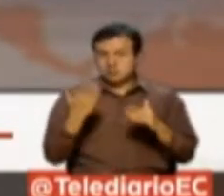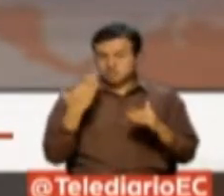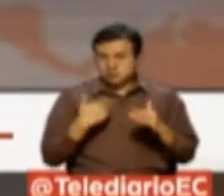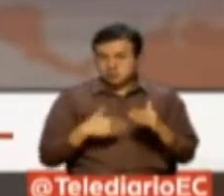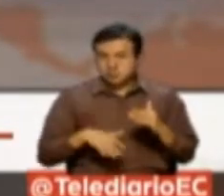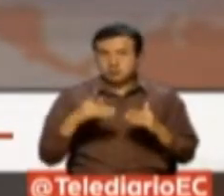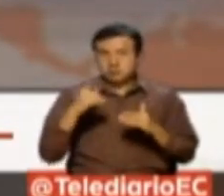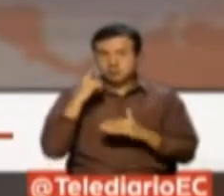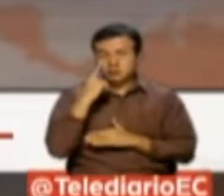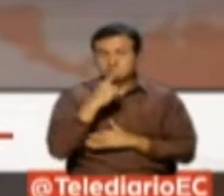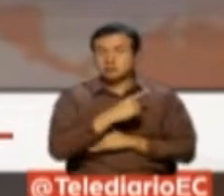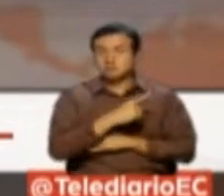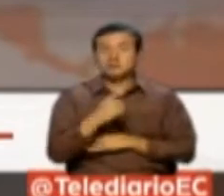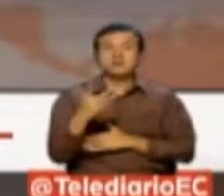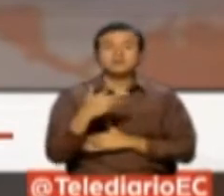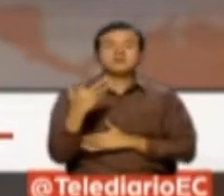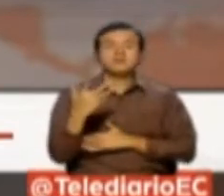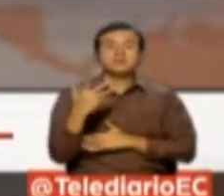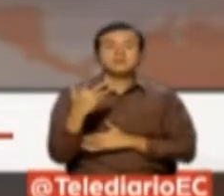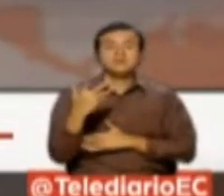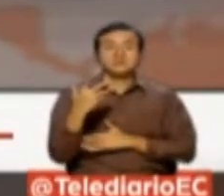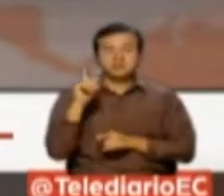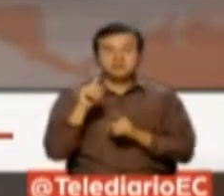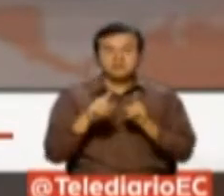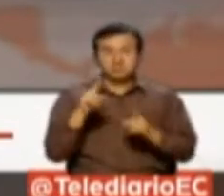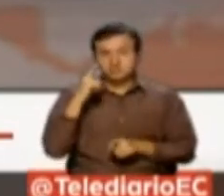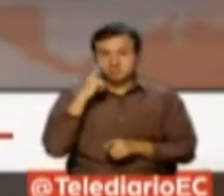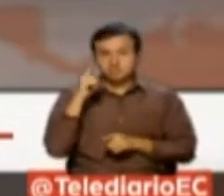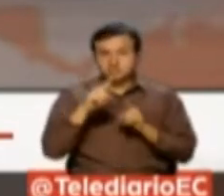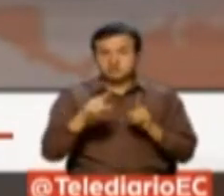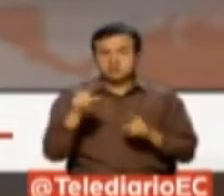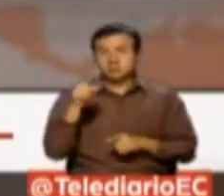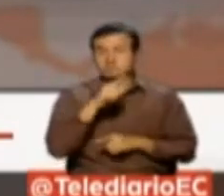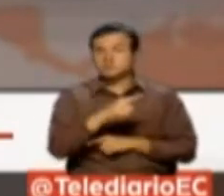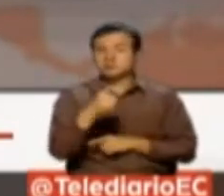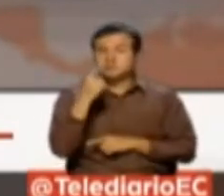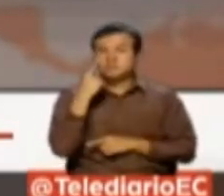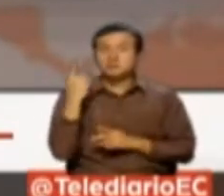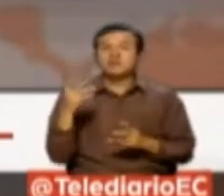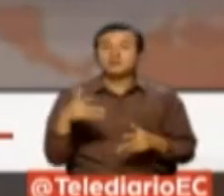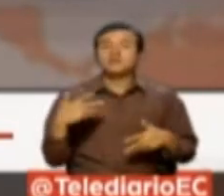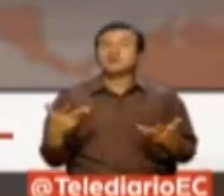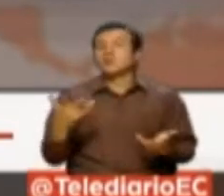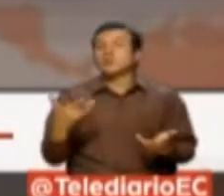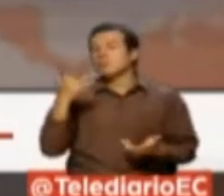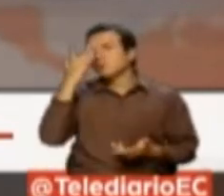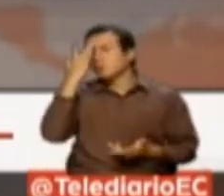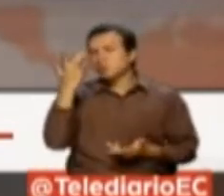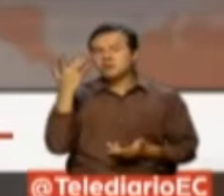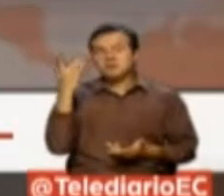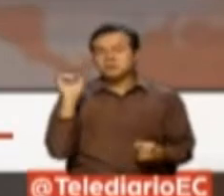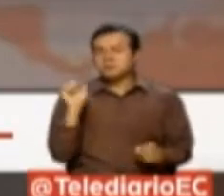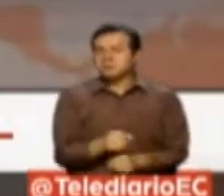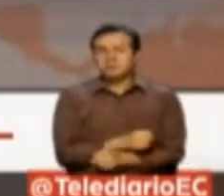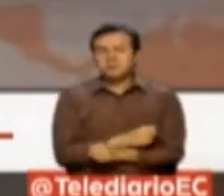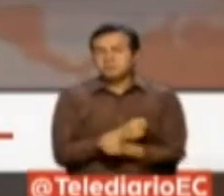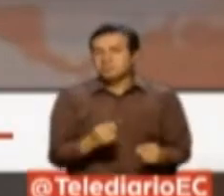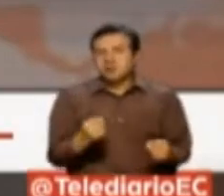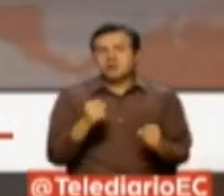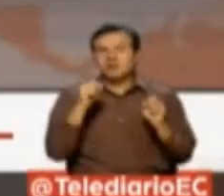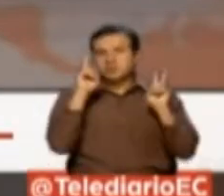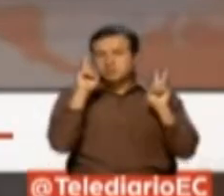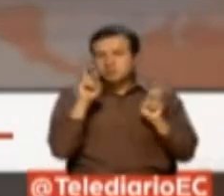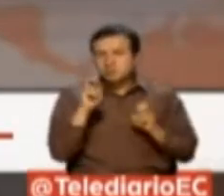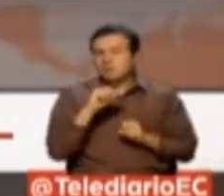quedaron exclusiones exclusiones porque no se pudo acabar ciertos